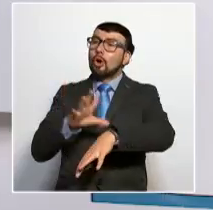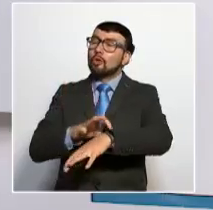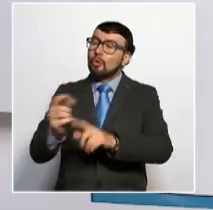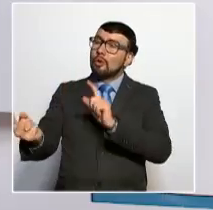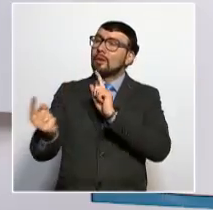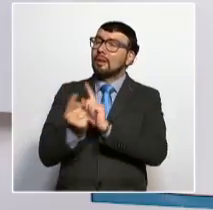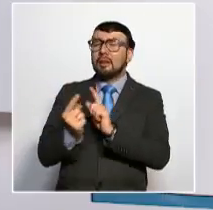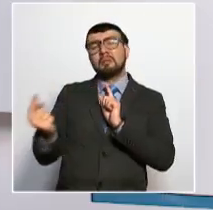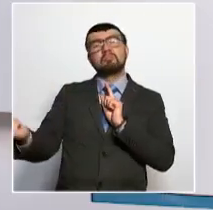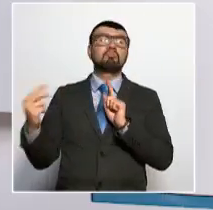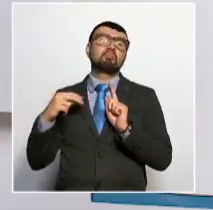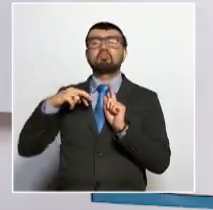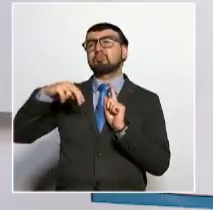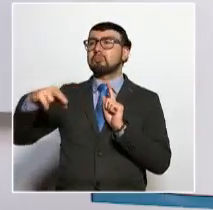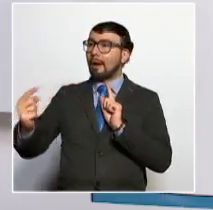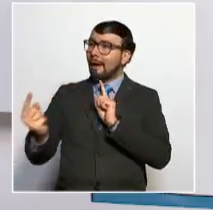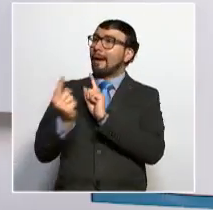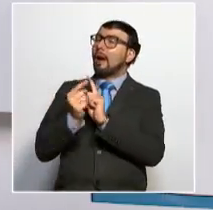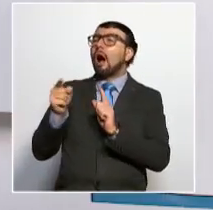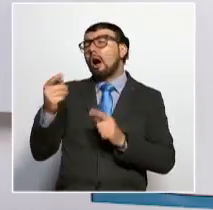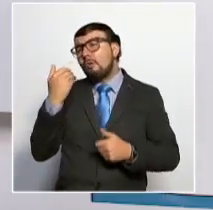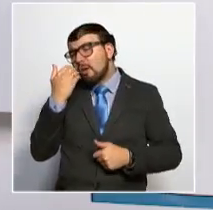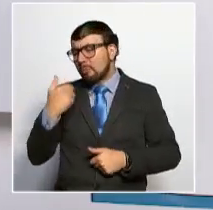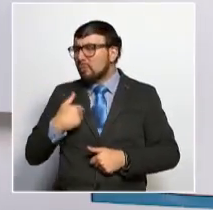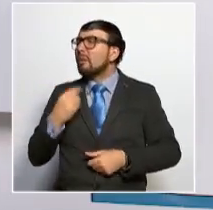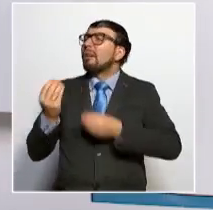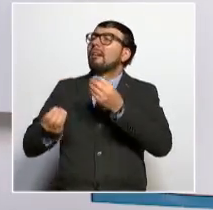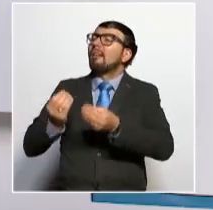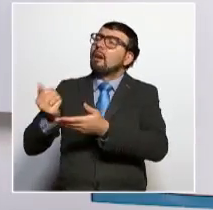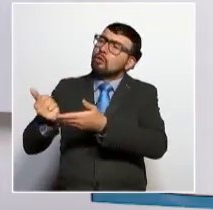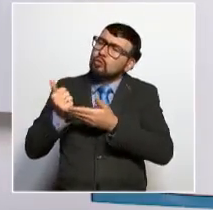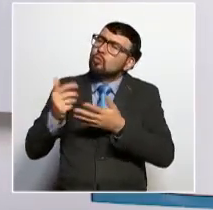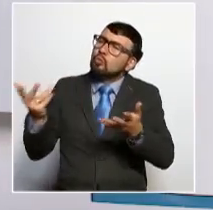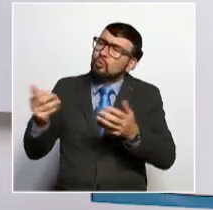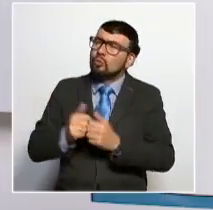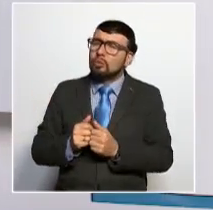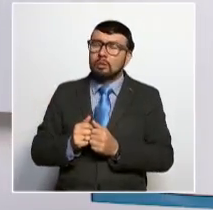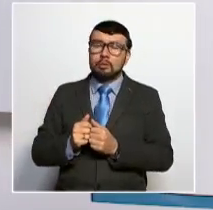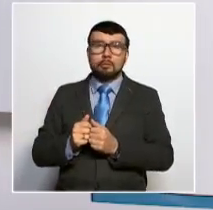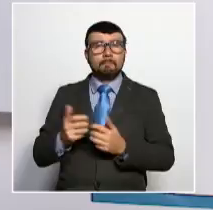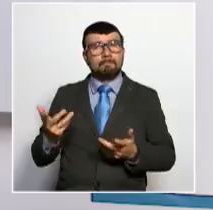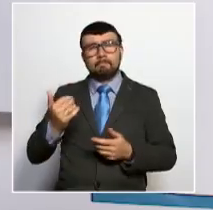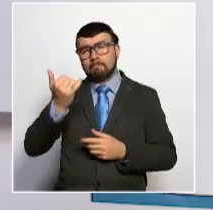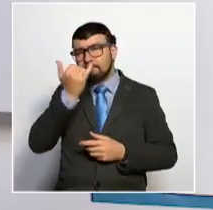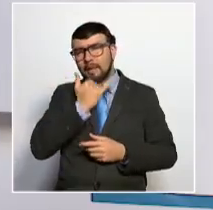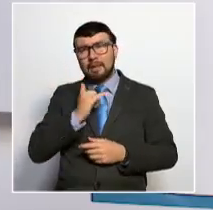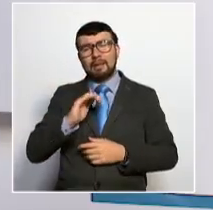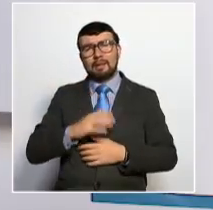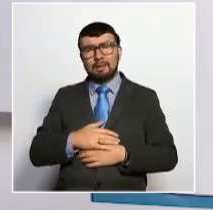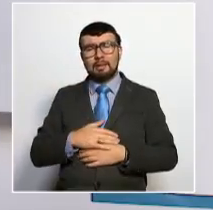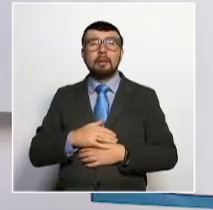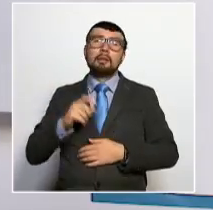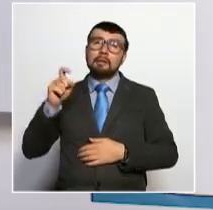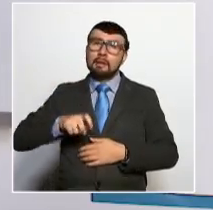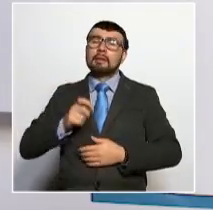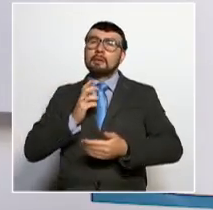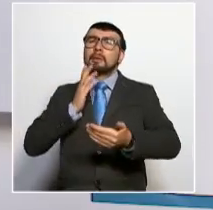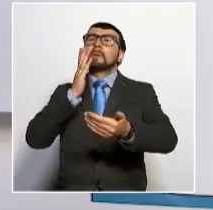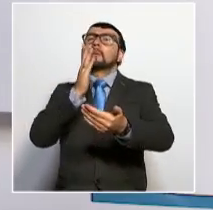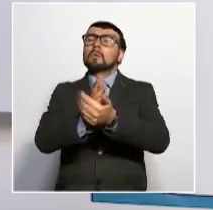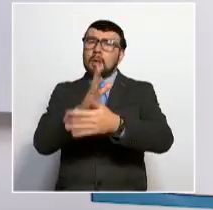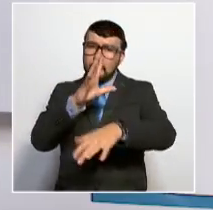preguntamos por algún proceso de enfermedad, y me parece tan delicado que terminemos en